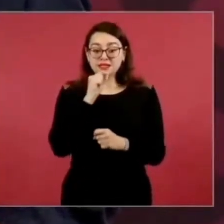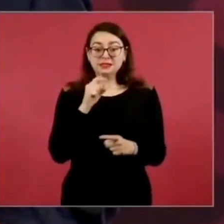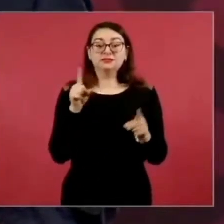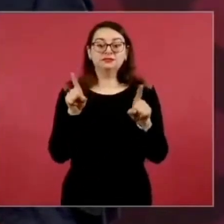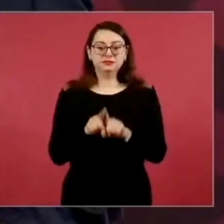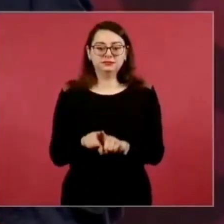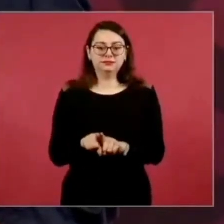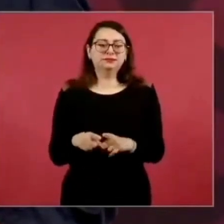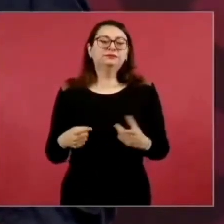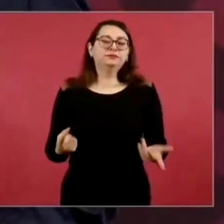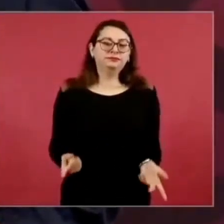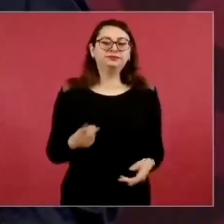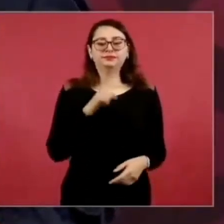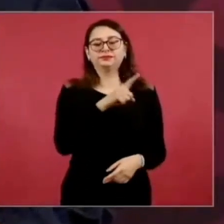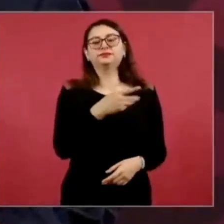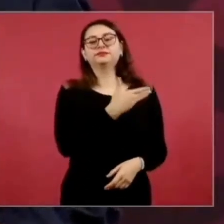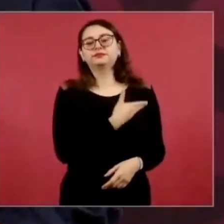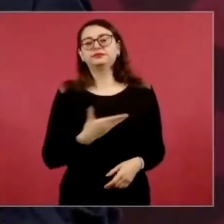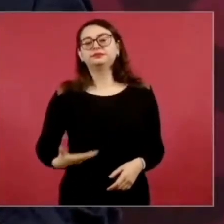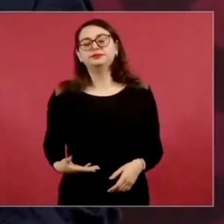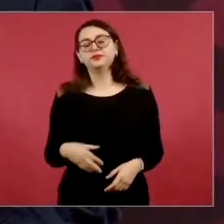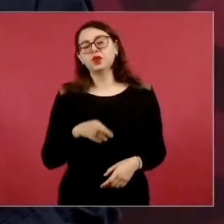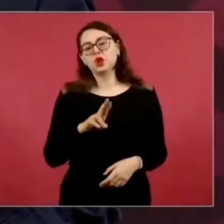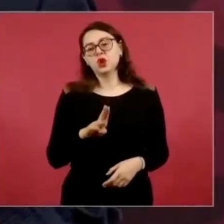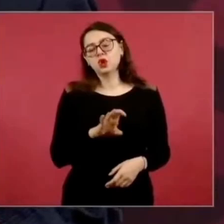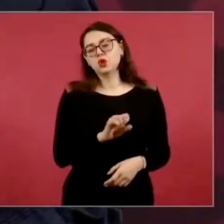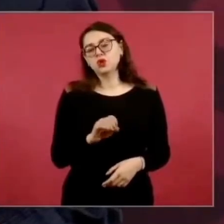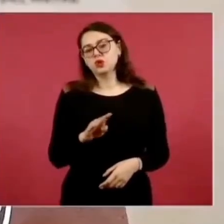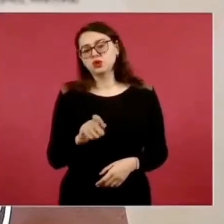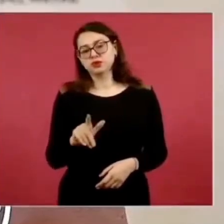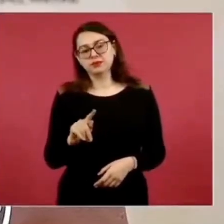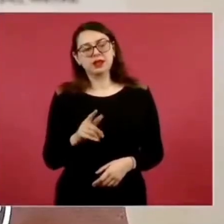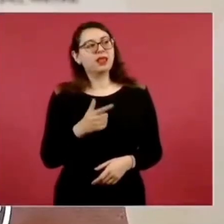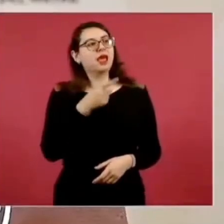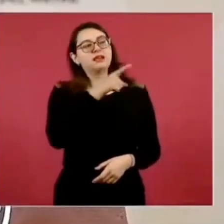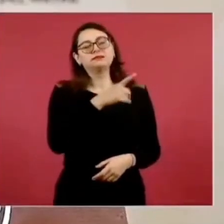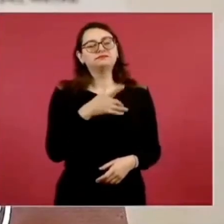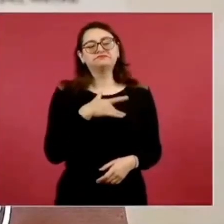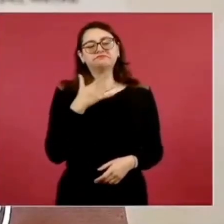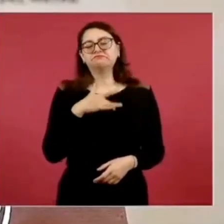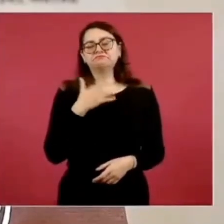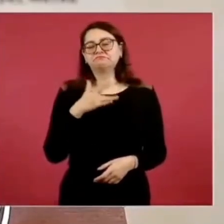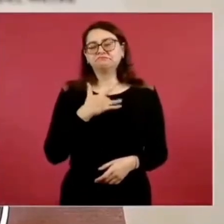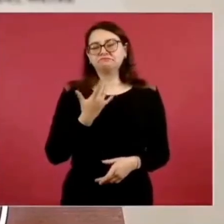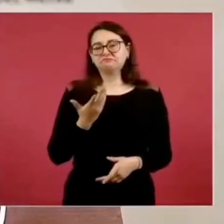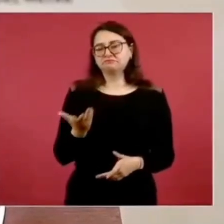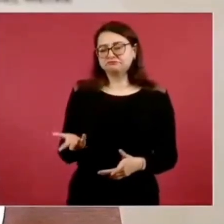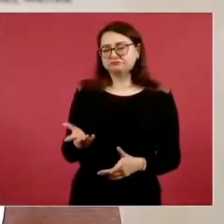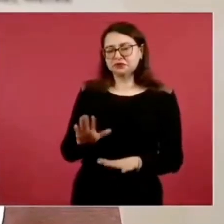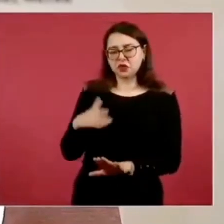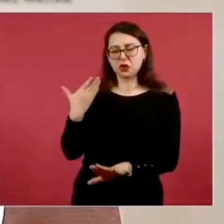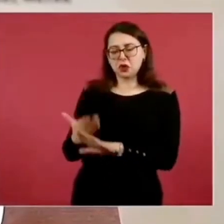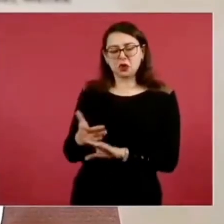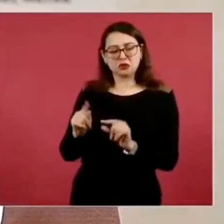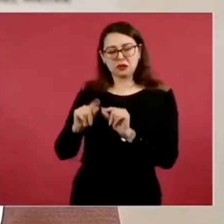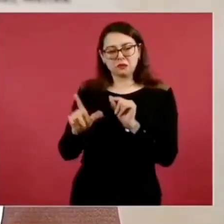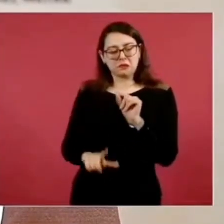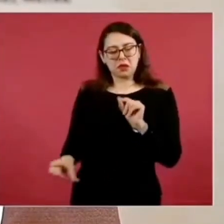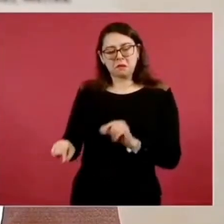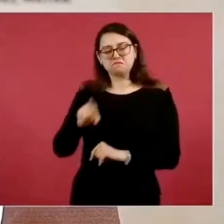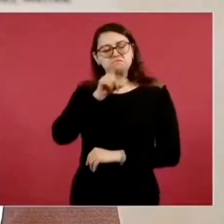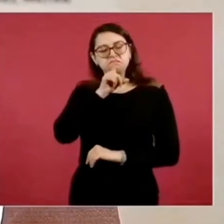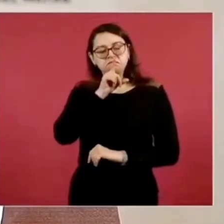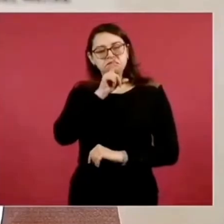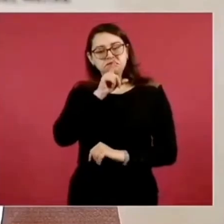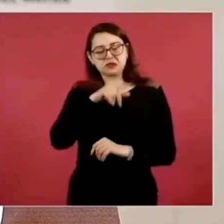Roosevelt era un gran presidente. Para mí, son dos grandes presidentes